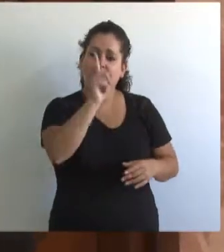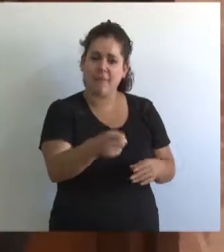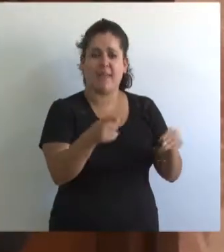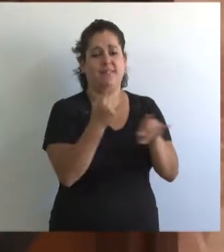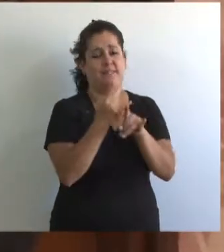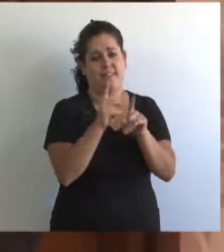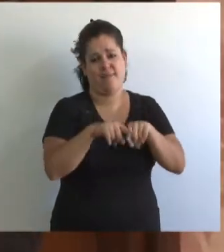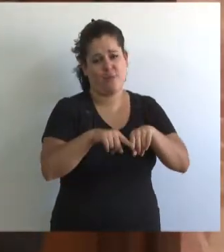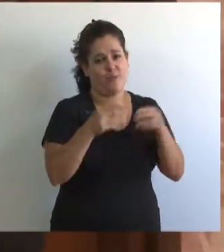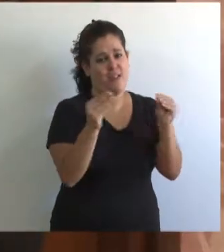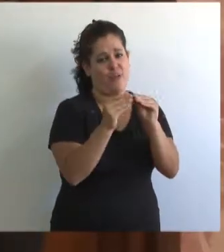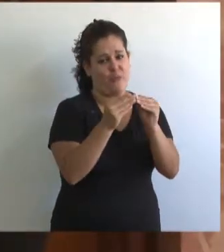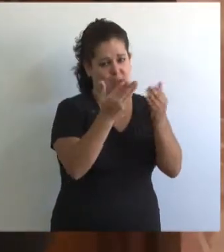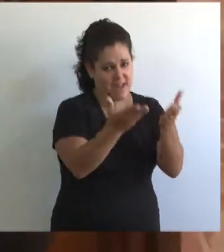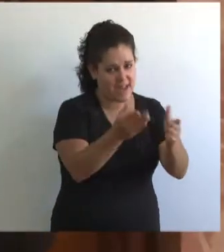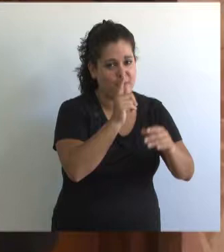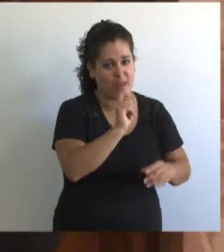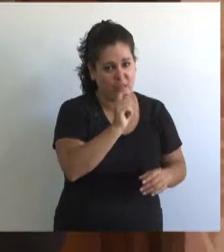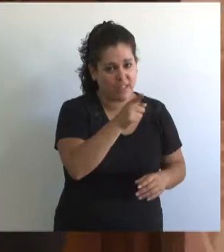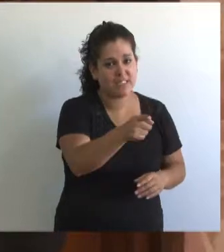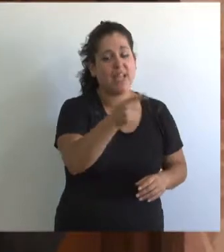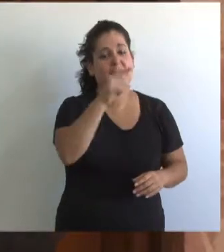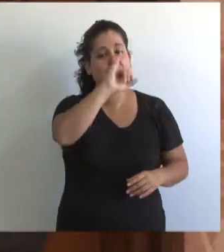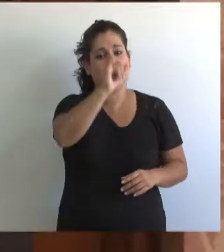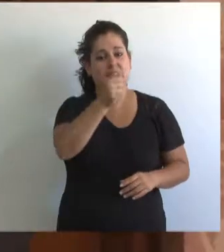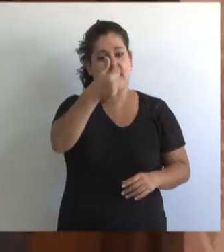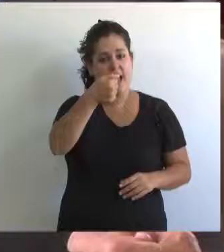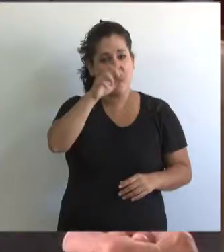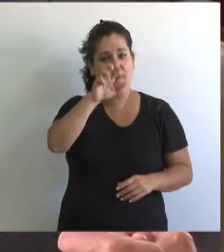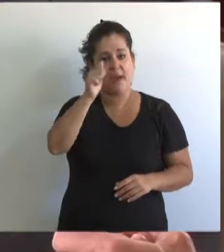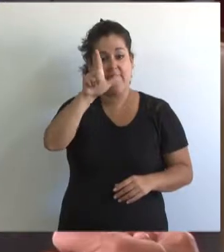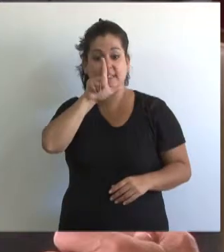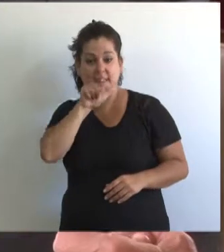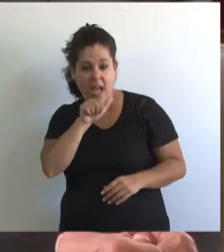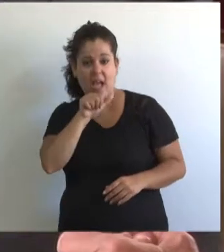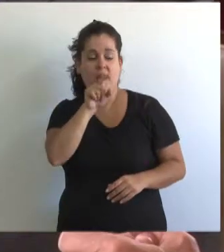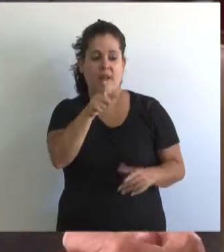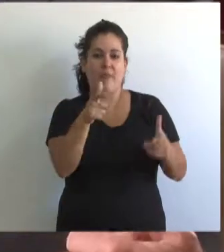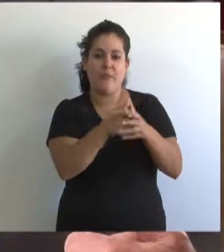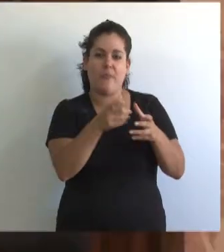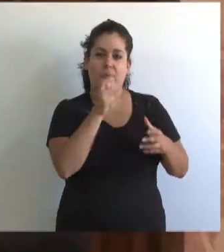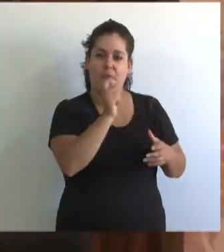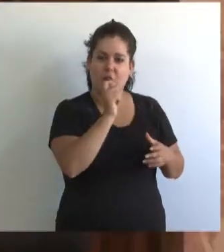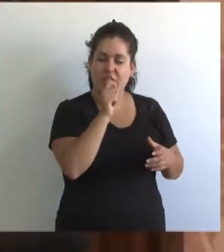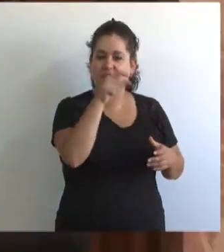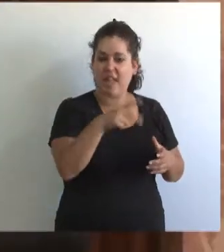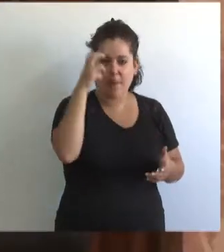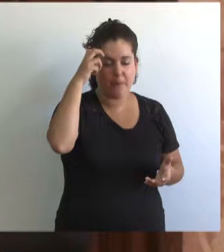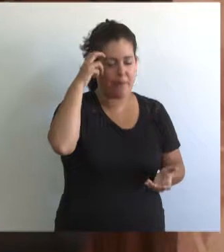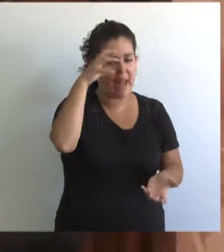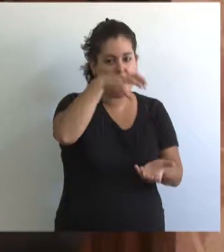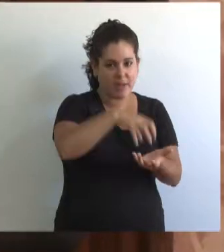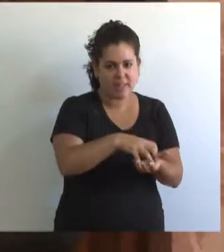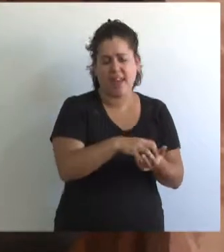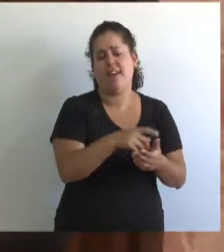como siempre, con colegas. En esta oportunidad, Lorena Zapata nos acompaña, periodista parlamentaria, directora del área de actualidad